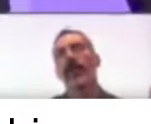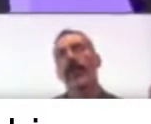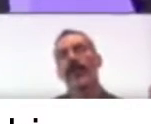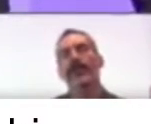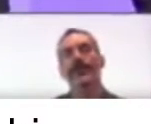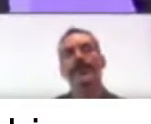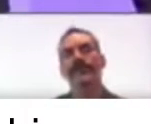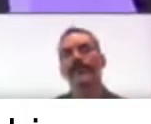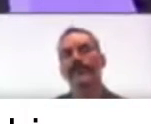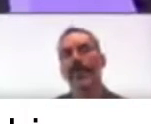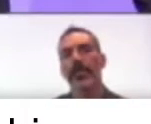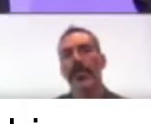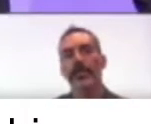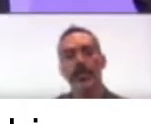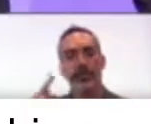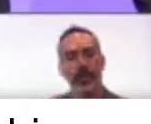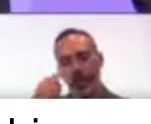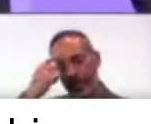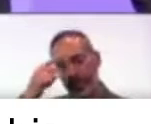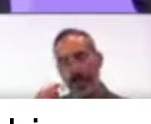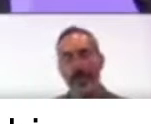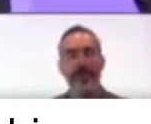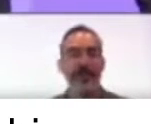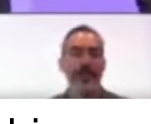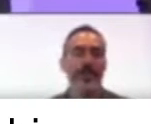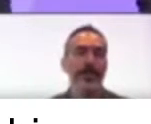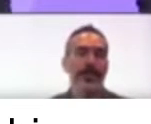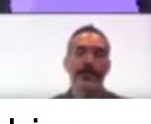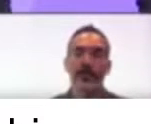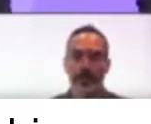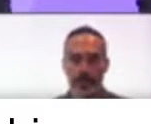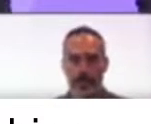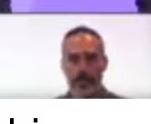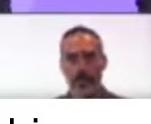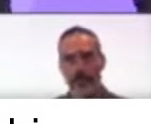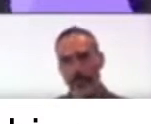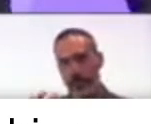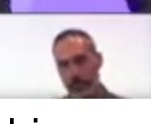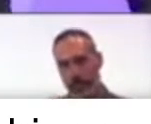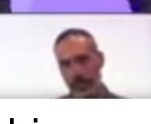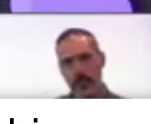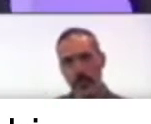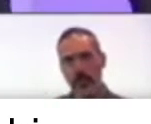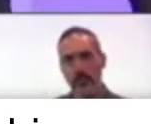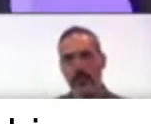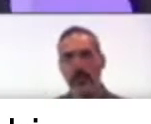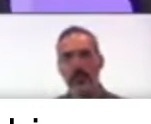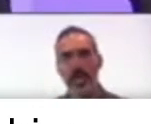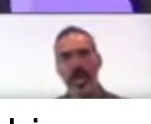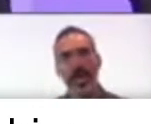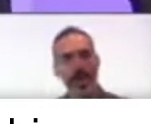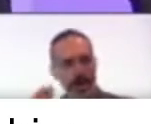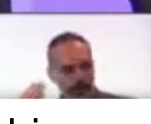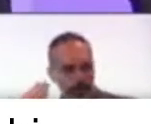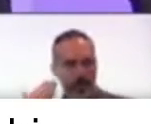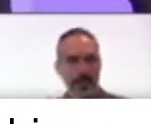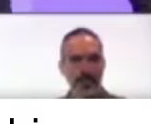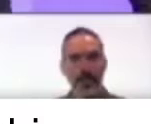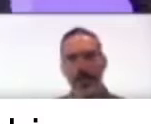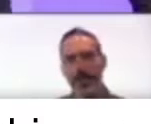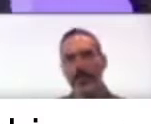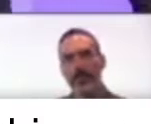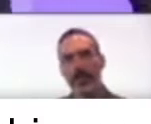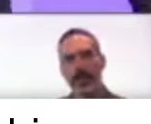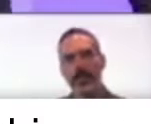también sabemos que rehabilitar calles es importante. Y por eso, antes de que termine este año, quiero anunciar